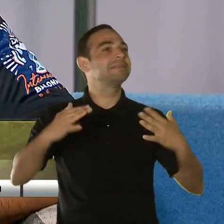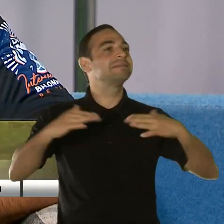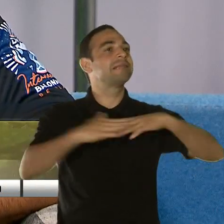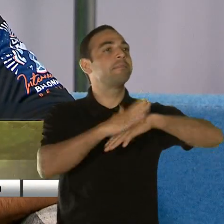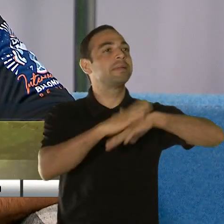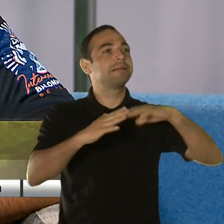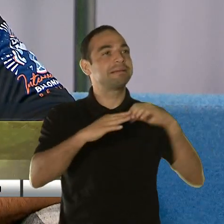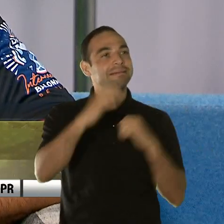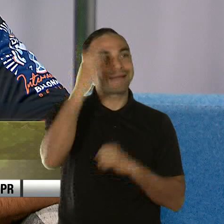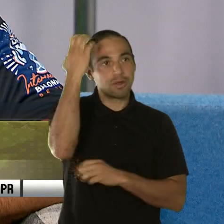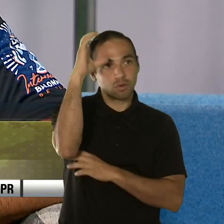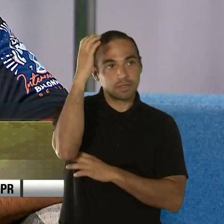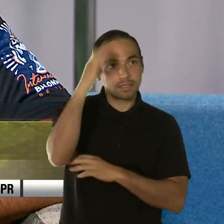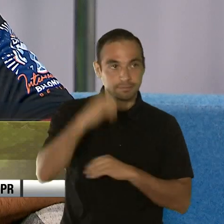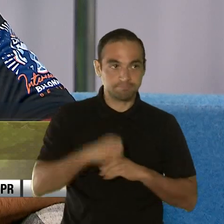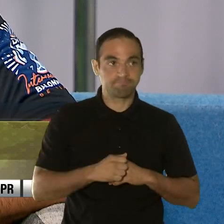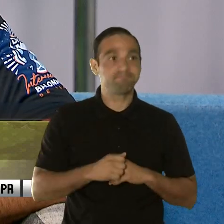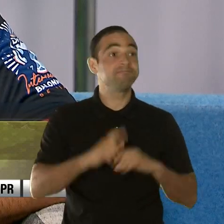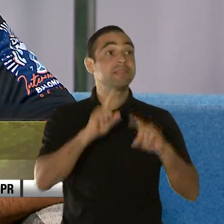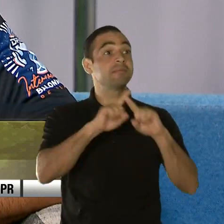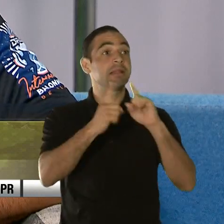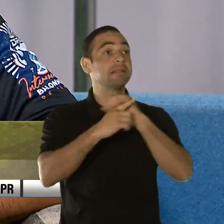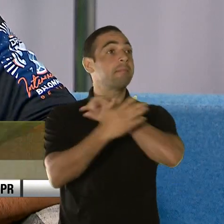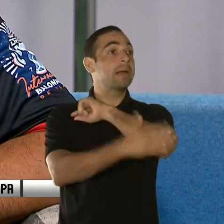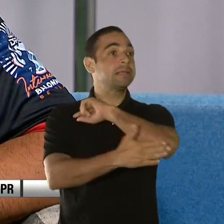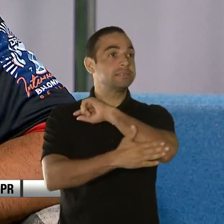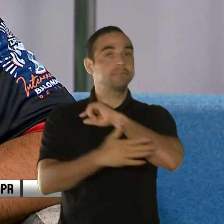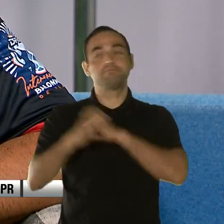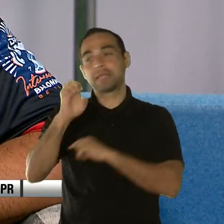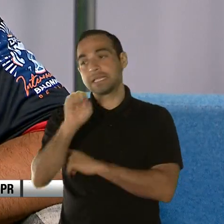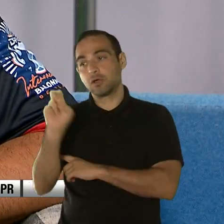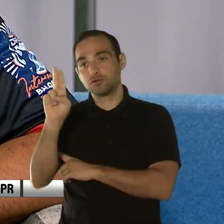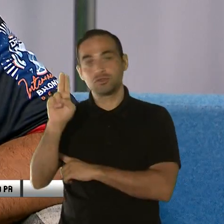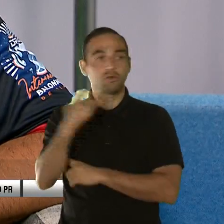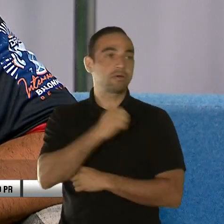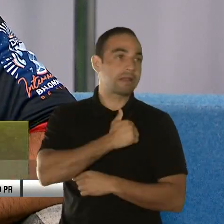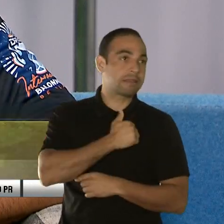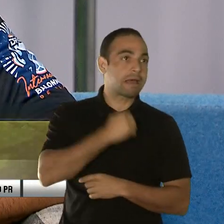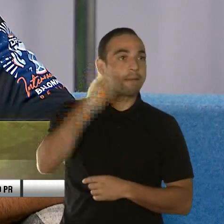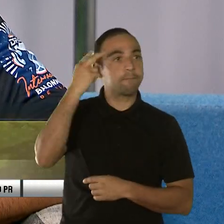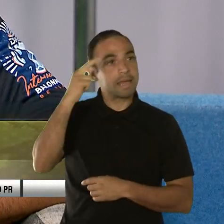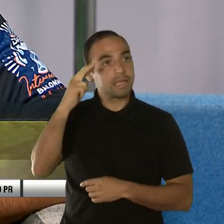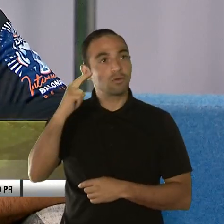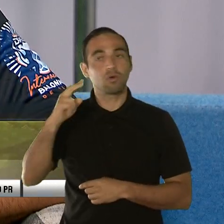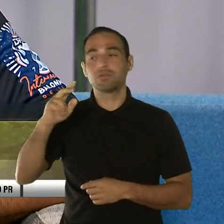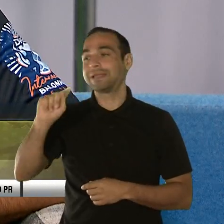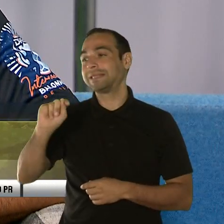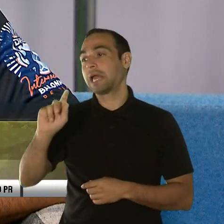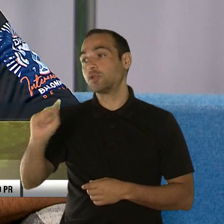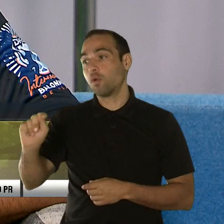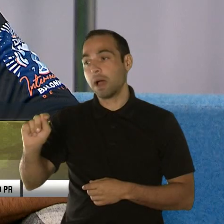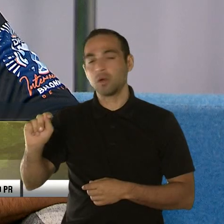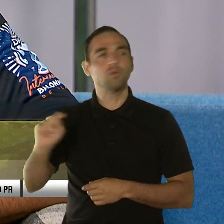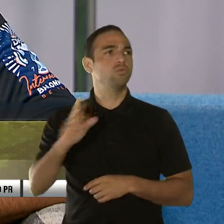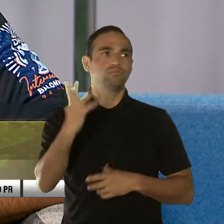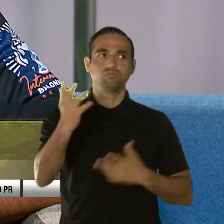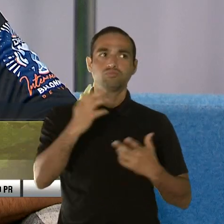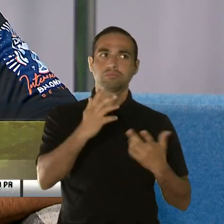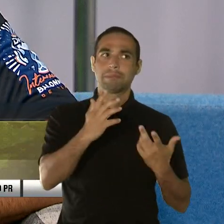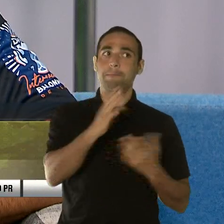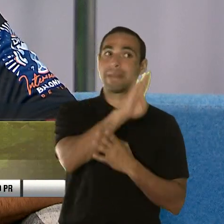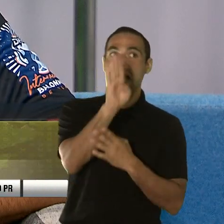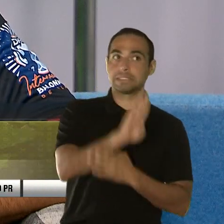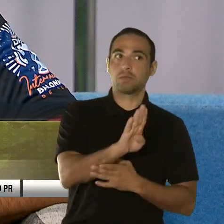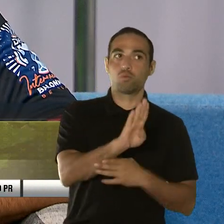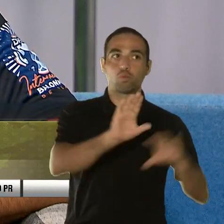Carolina y vamos a estar teniendo países como Estados Unidos Canadá México Trinidad y Tobago incluso Viene un equipo femenino desde Brasil